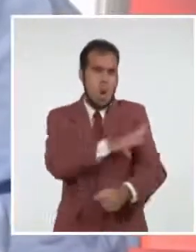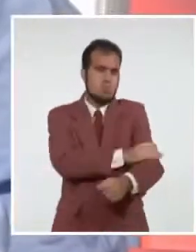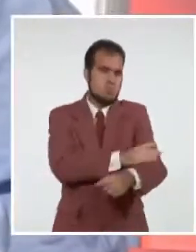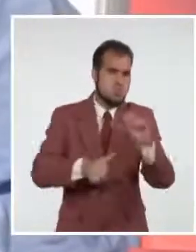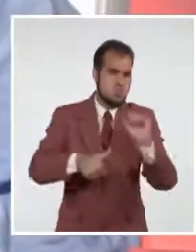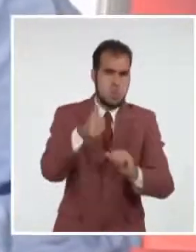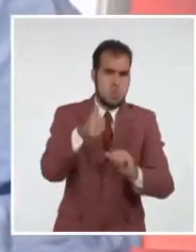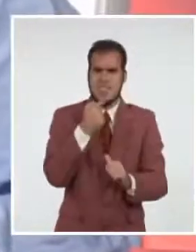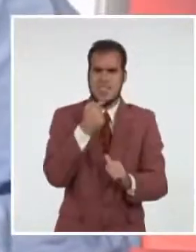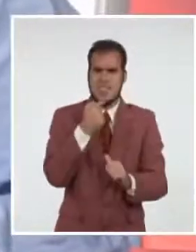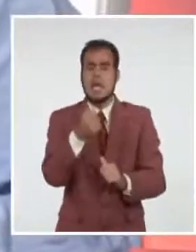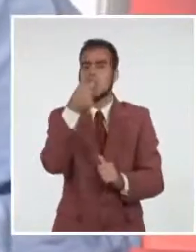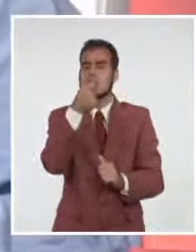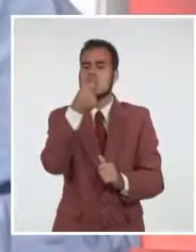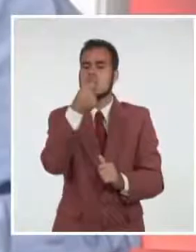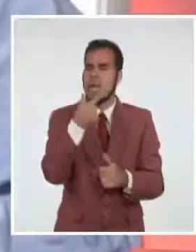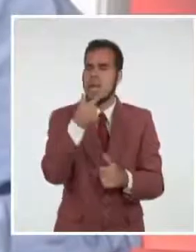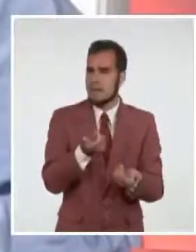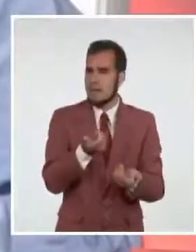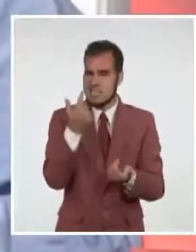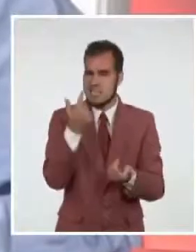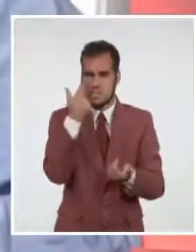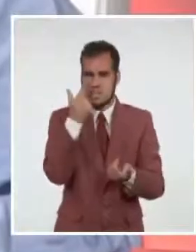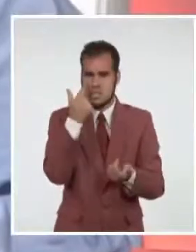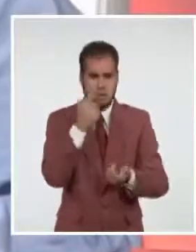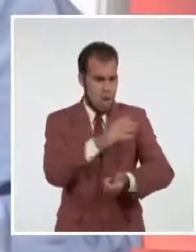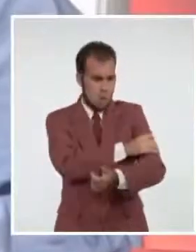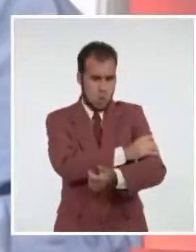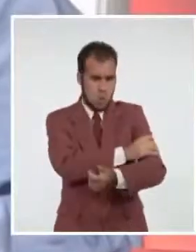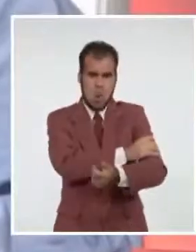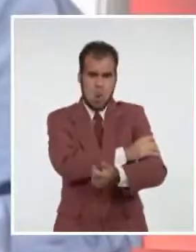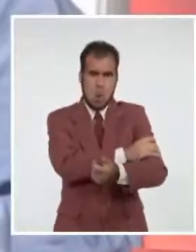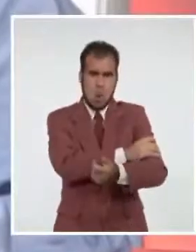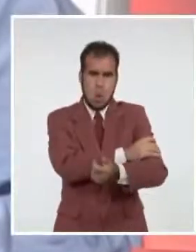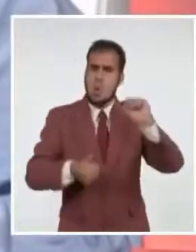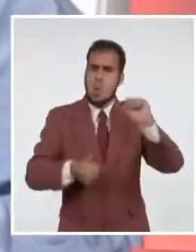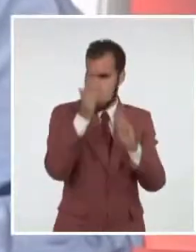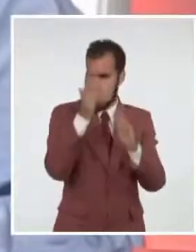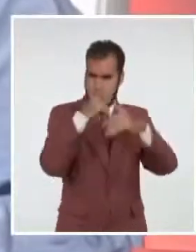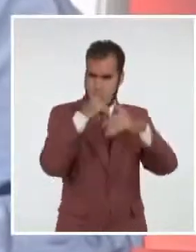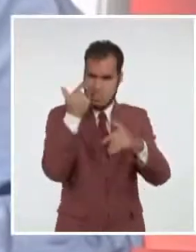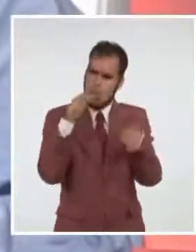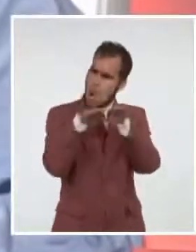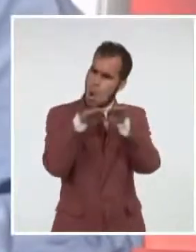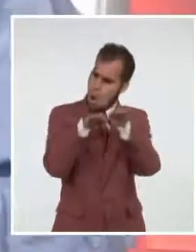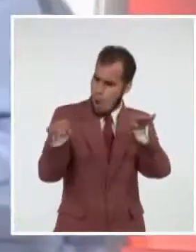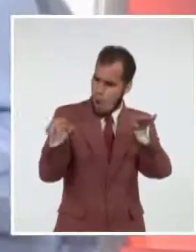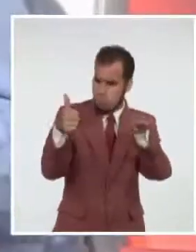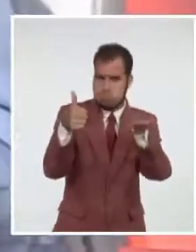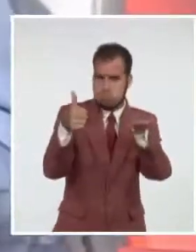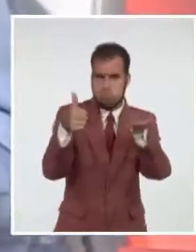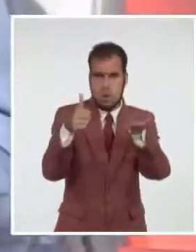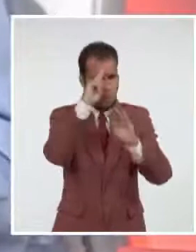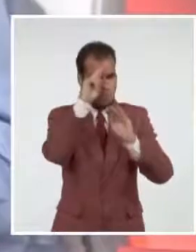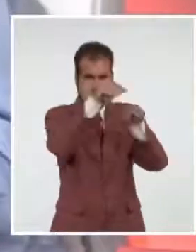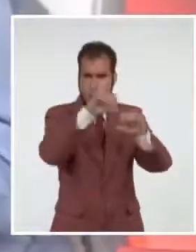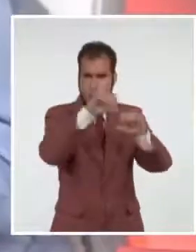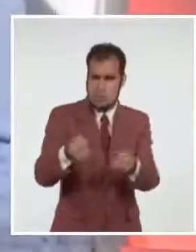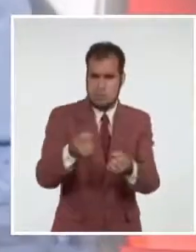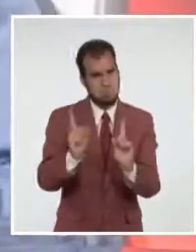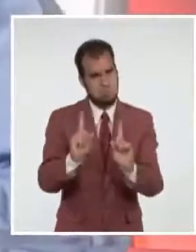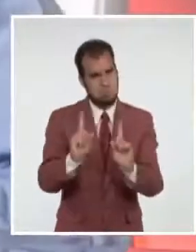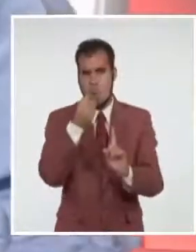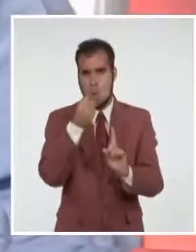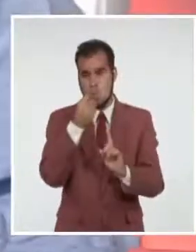compensado, no necesariamente tiene que estar ingresado en un hospital, sino que realmente lo puede hacer en su domicilio si está compensado.